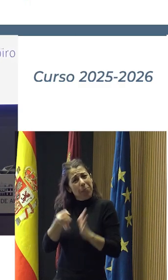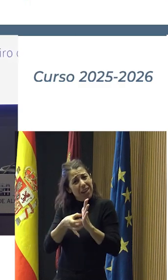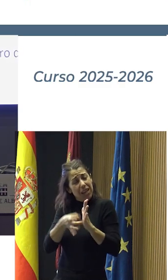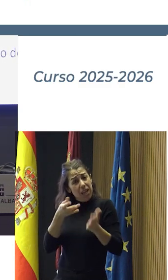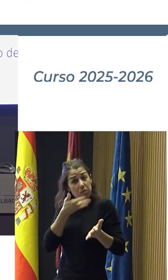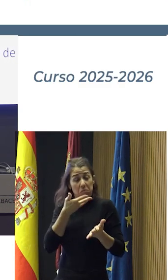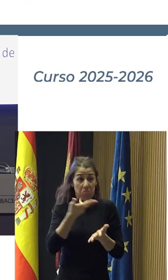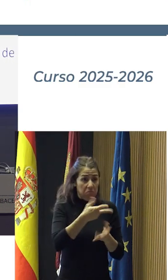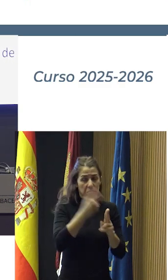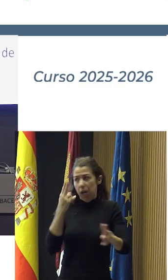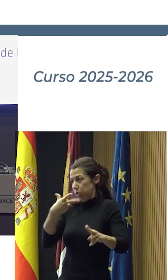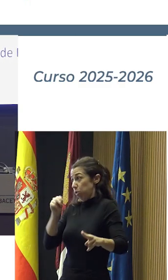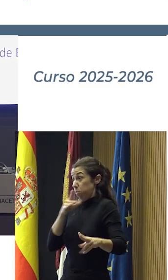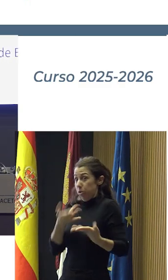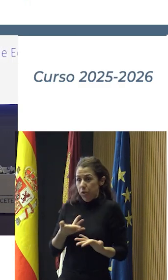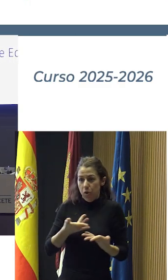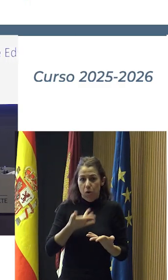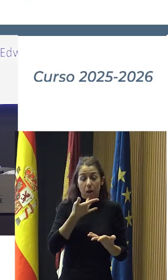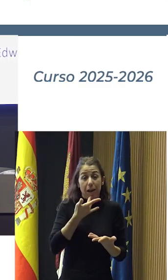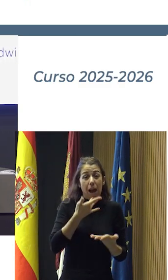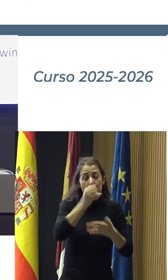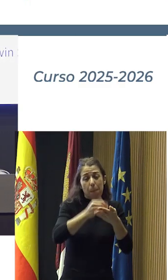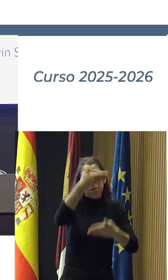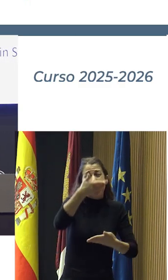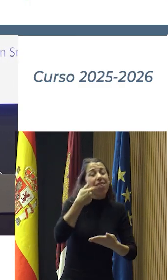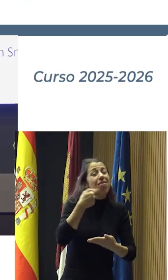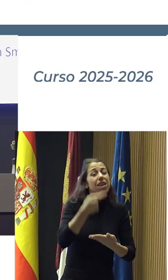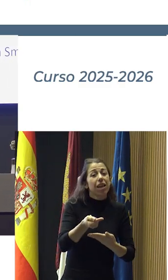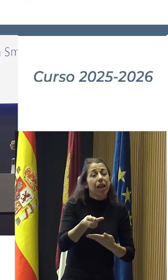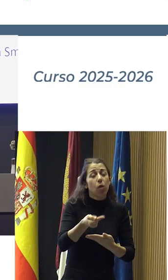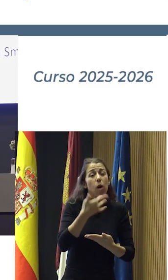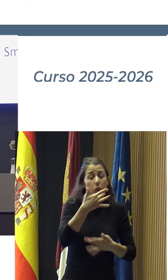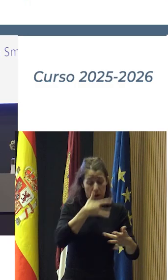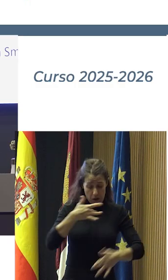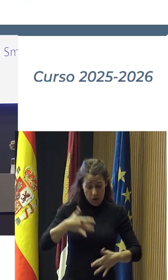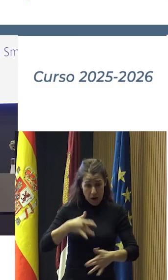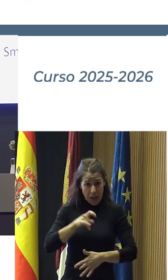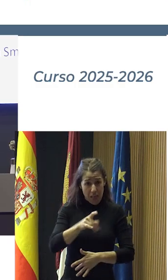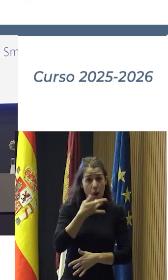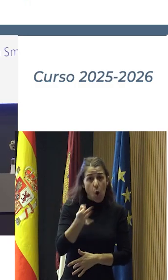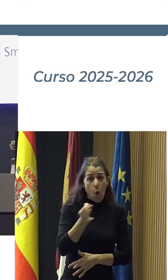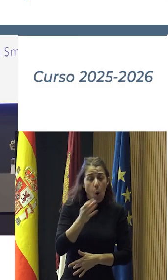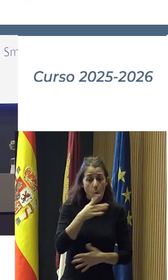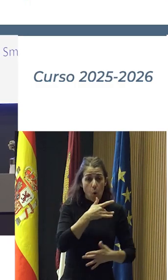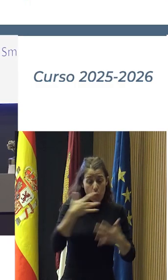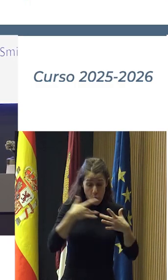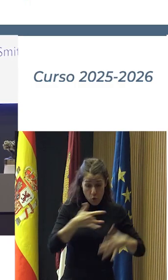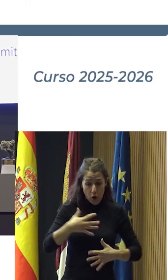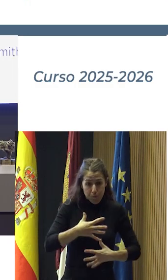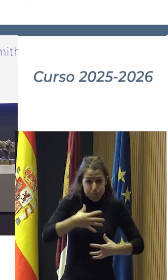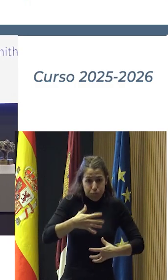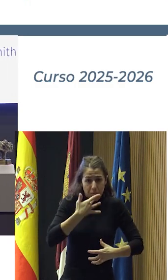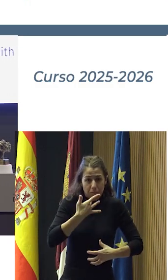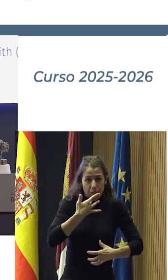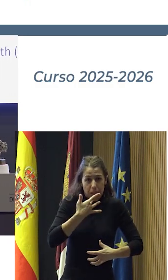sería fantástico. Entonces, el papiro lo que describe es que cuando se detecte una lesión ulcerosa o un abultamiento en algún órgano,